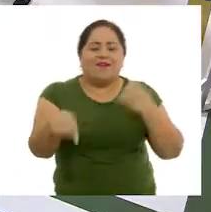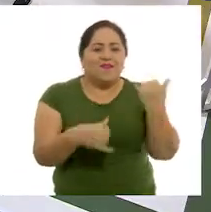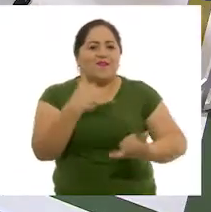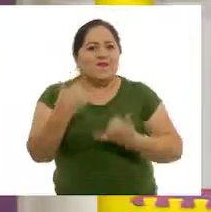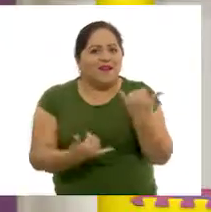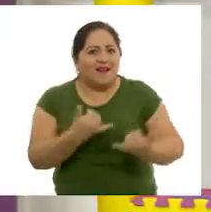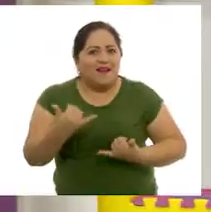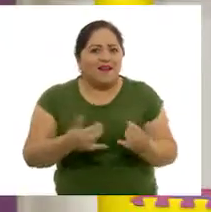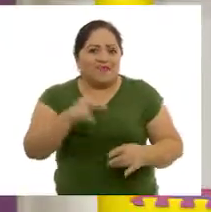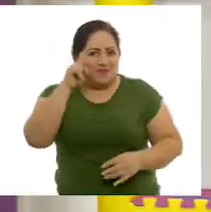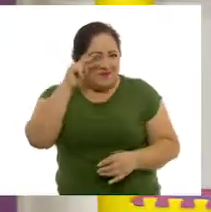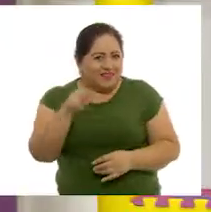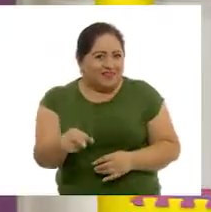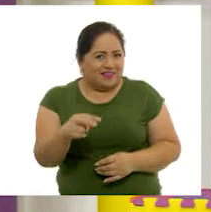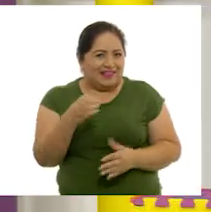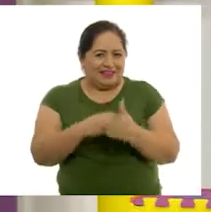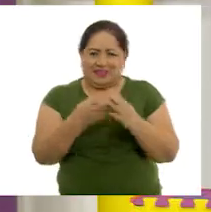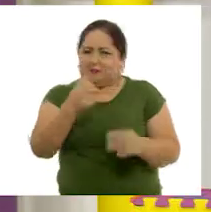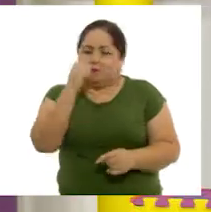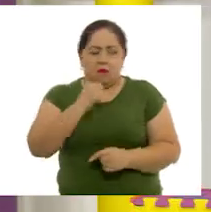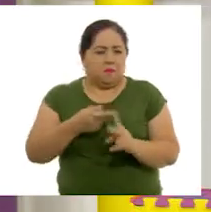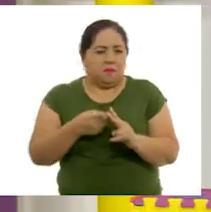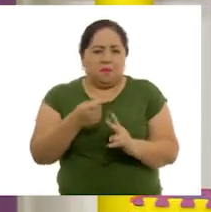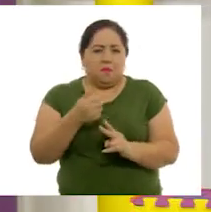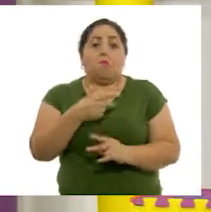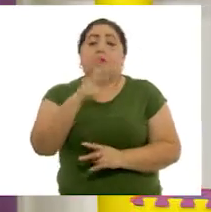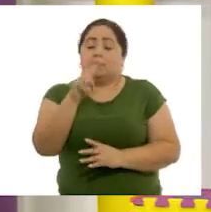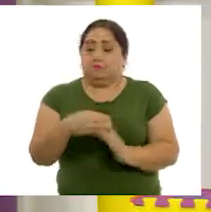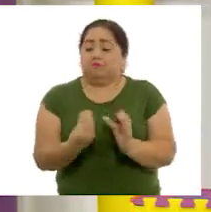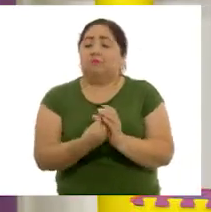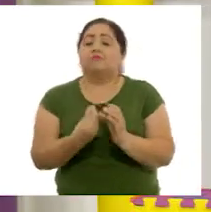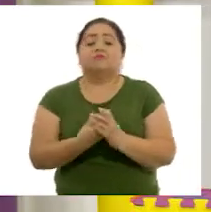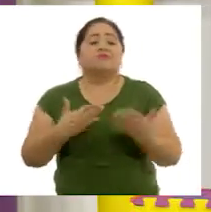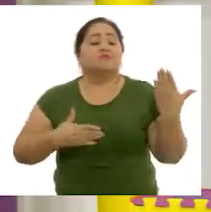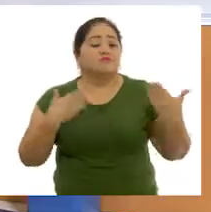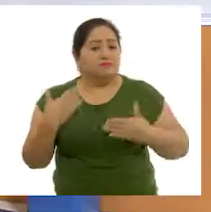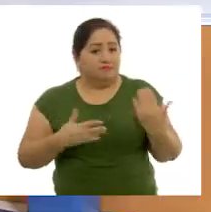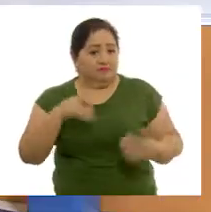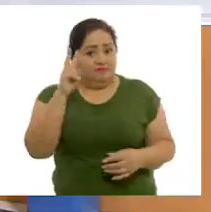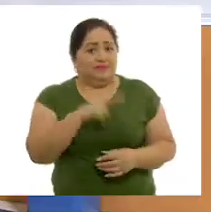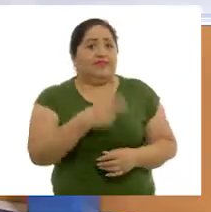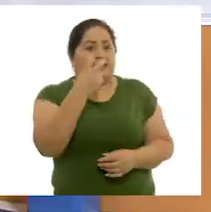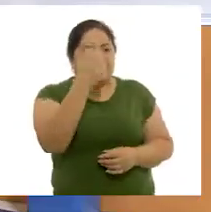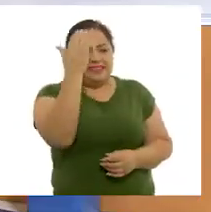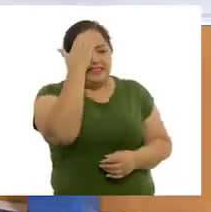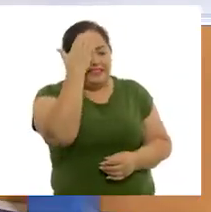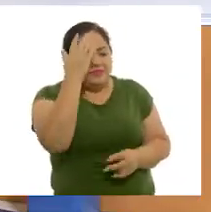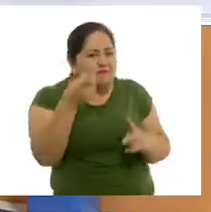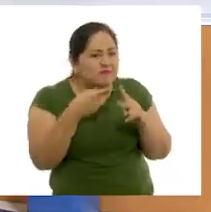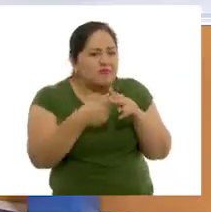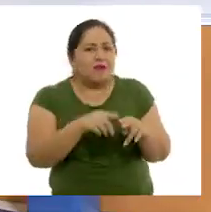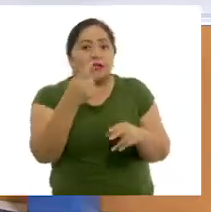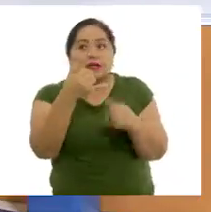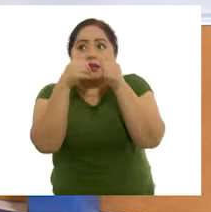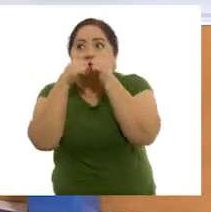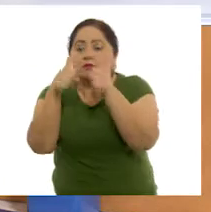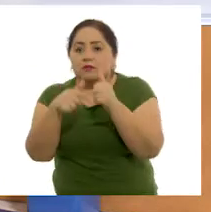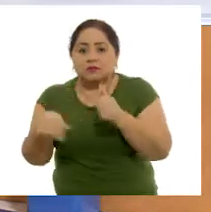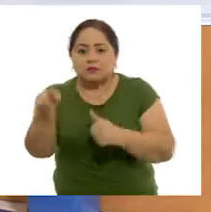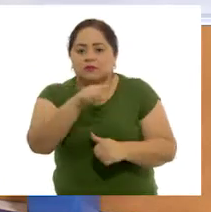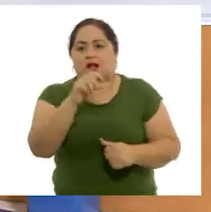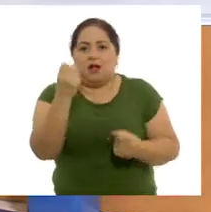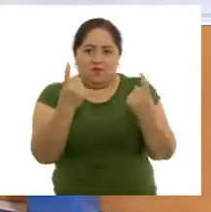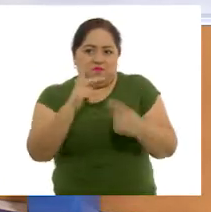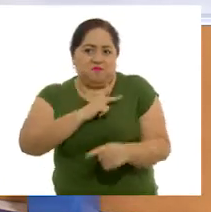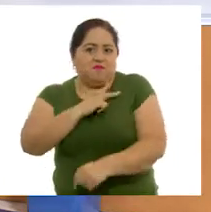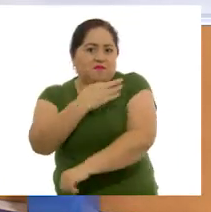vimos los desplazamientos. En realidad fue una clase muy divertida, maestro Lalo. Sí, y también empezar a conocer, ¿no?, y poner atención también a los